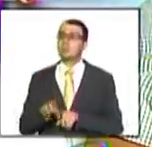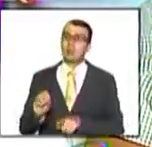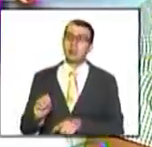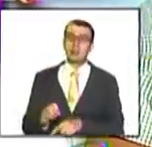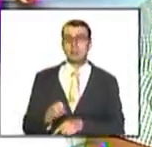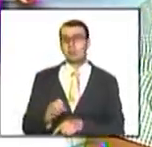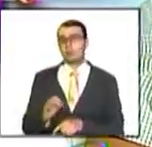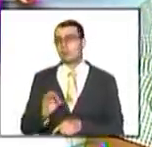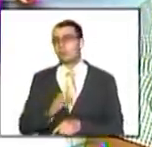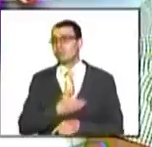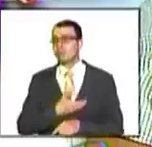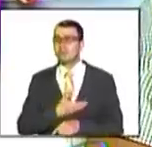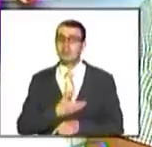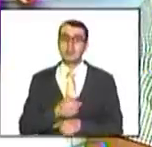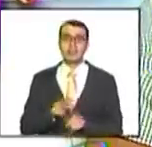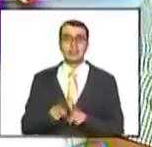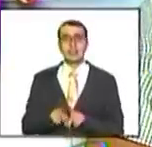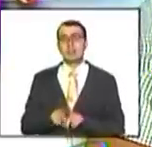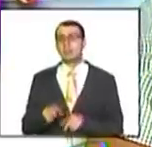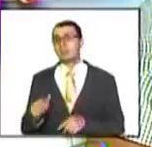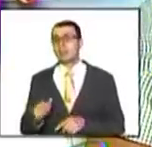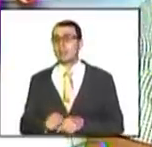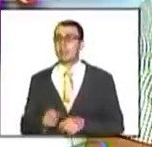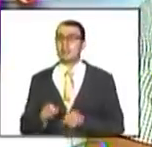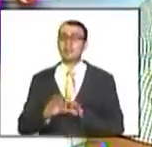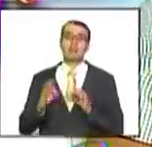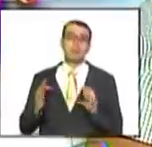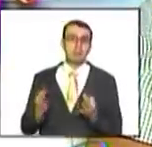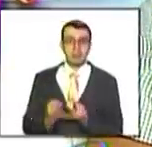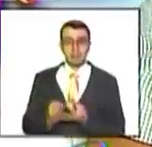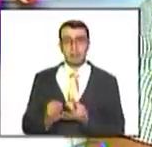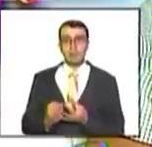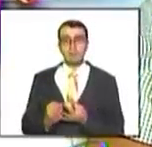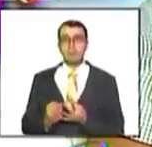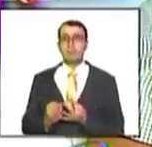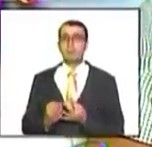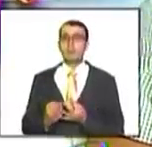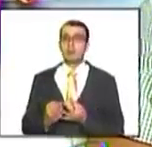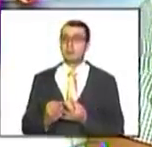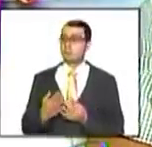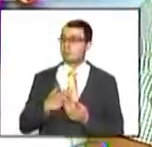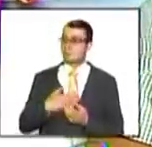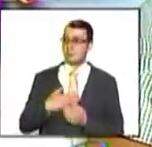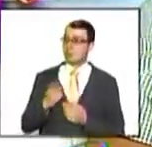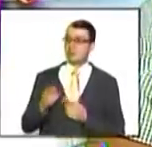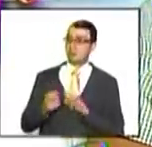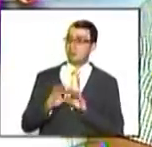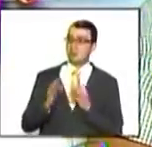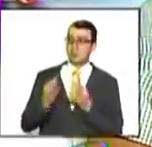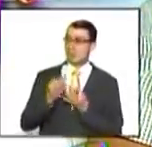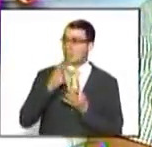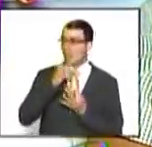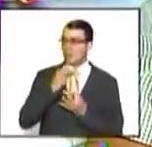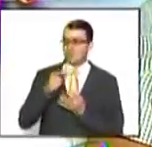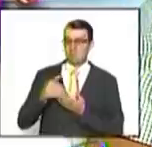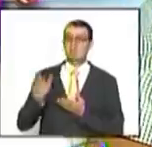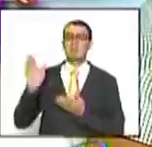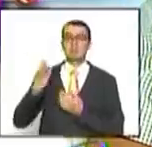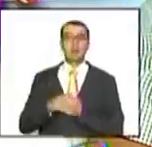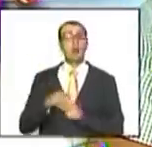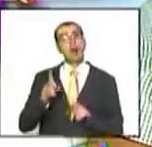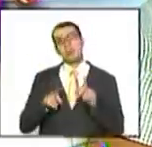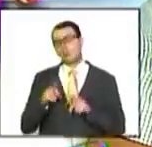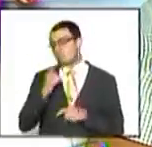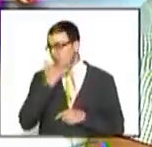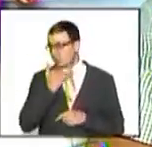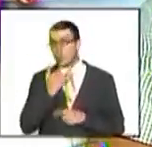mamá, que si es su hermana, que si es un familiar. Nosotros lo vemos desde otro punto de vista. Ese paciente que se sienta al frente de nosotros lo vemos como si fuera